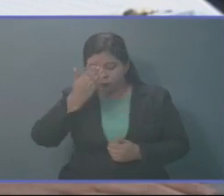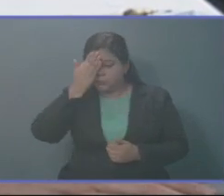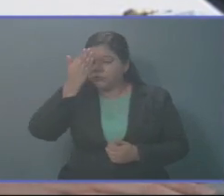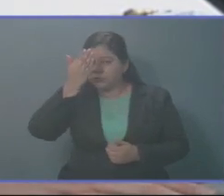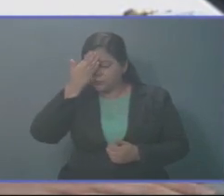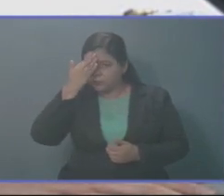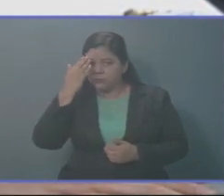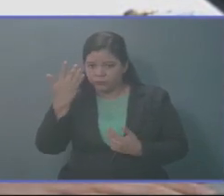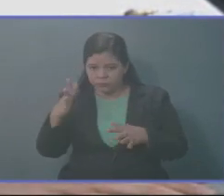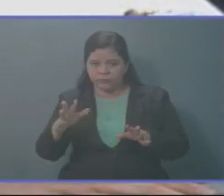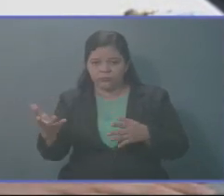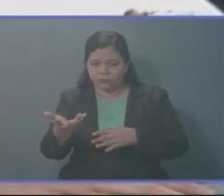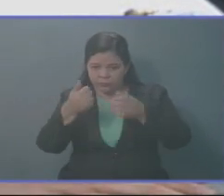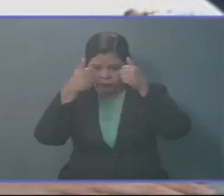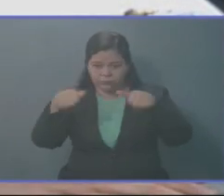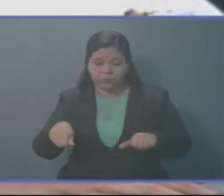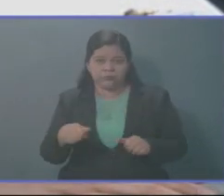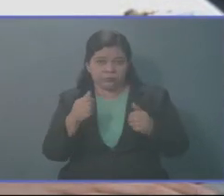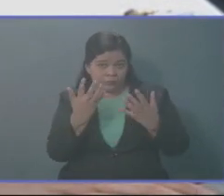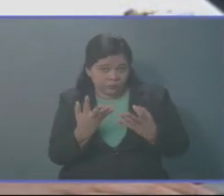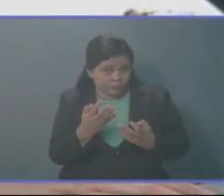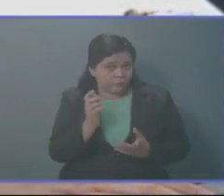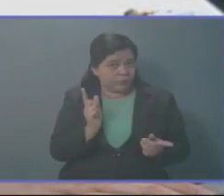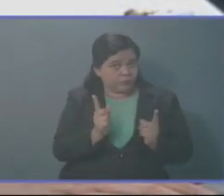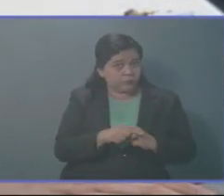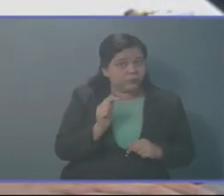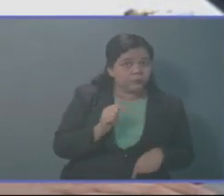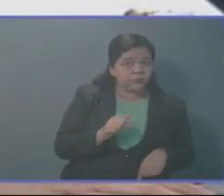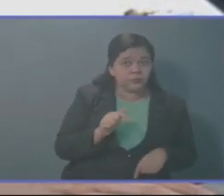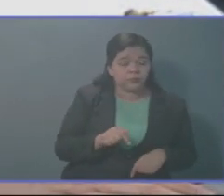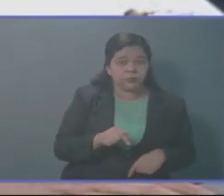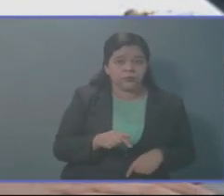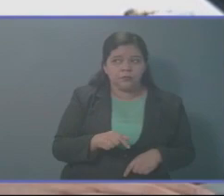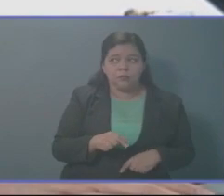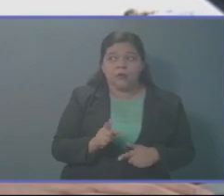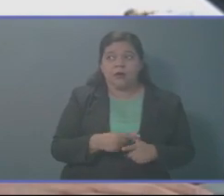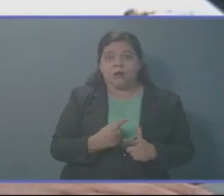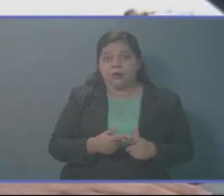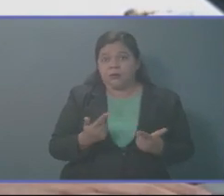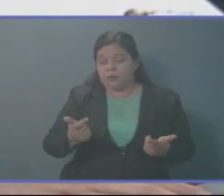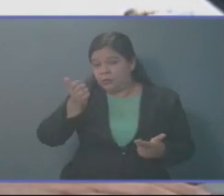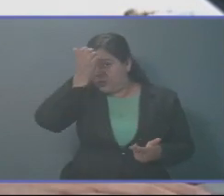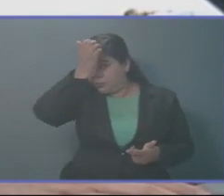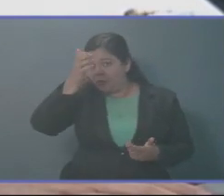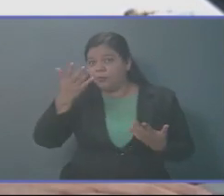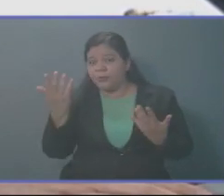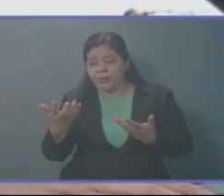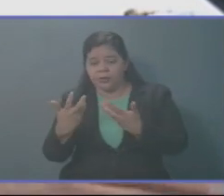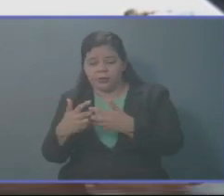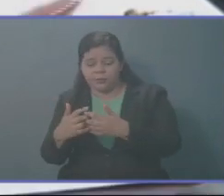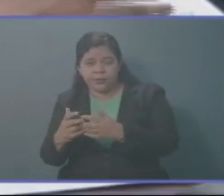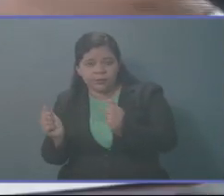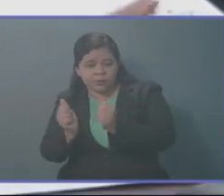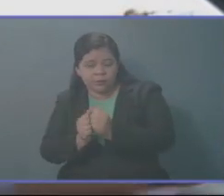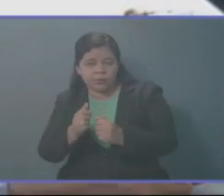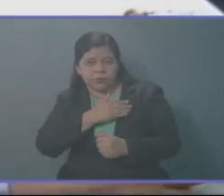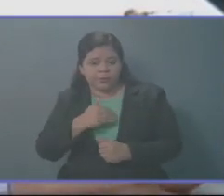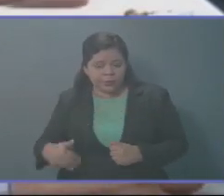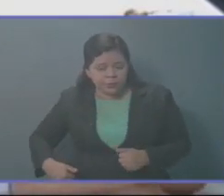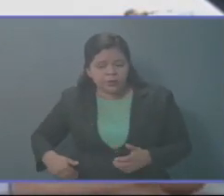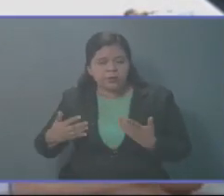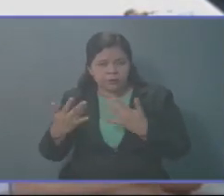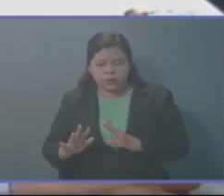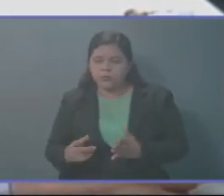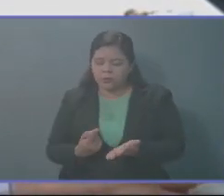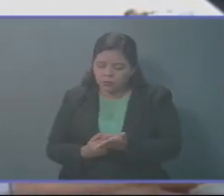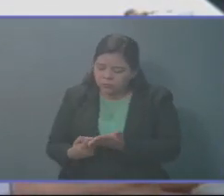de ellos. Venir y modificarlas acá sería un grave error, porque es el empresario el que ha trabajado y han mandado, además